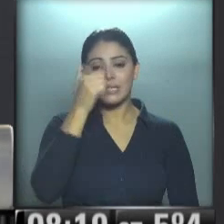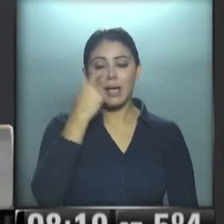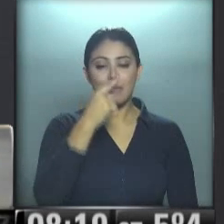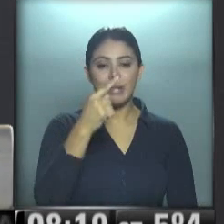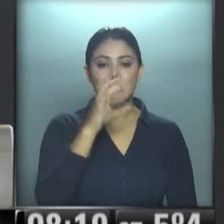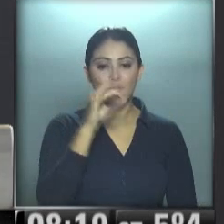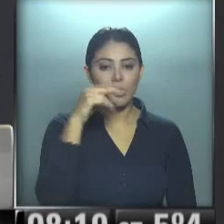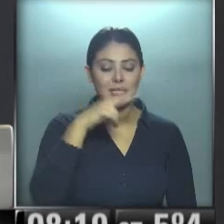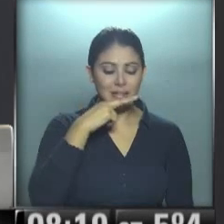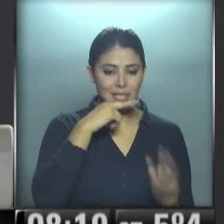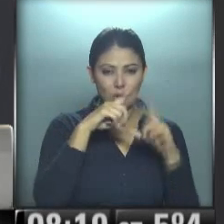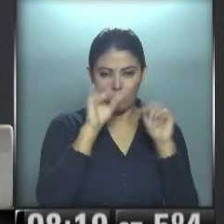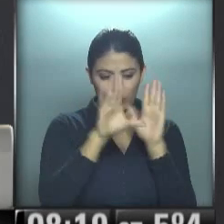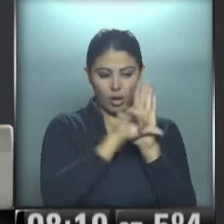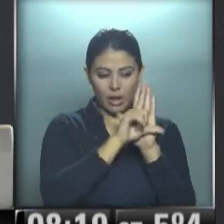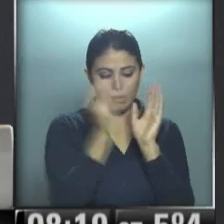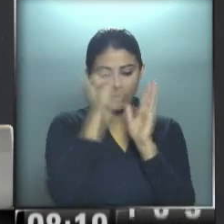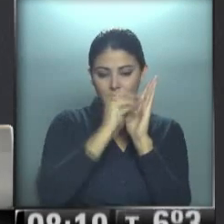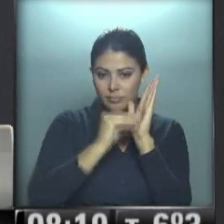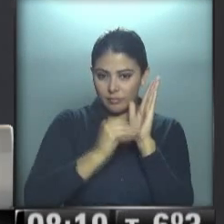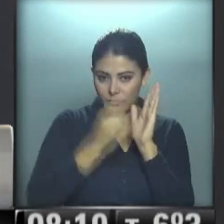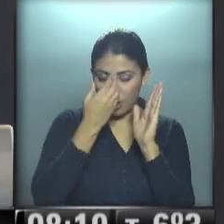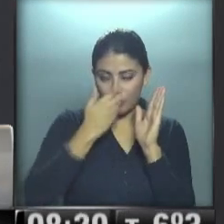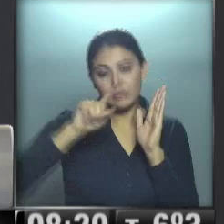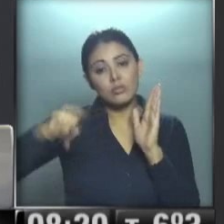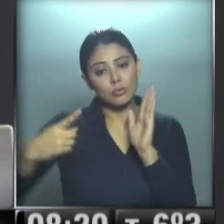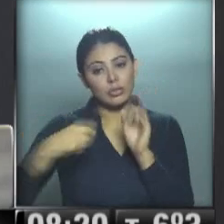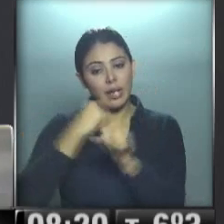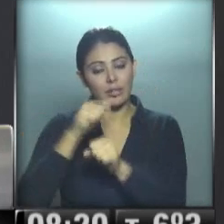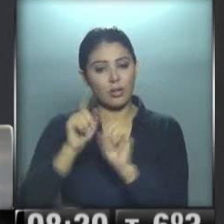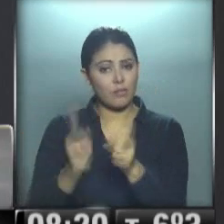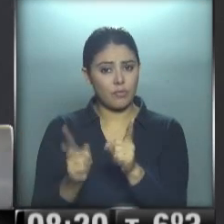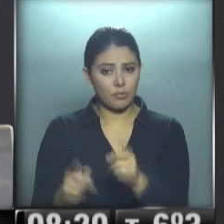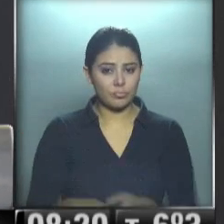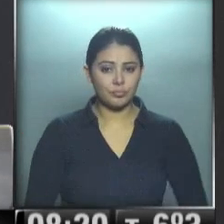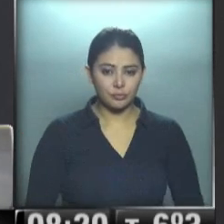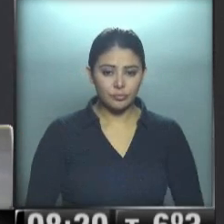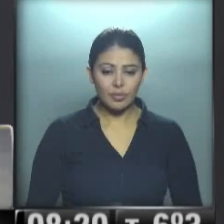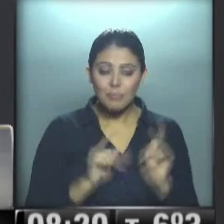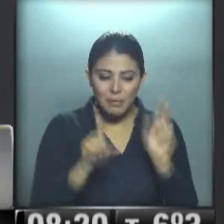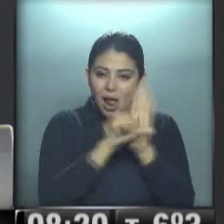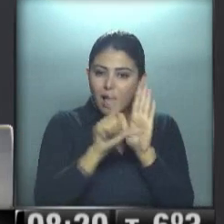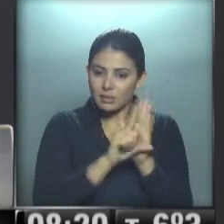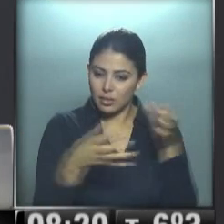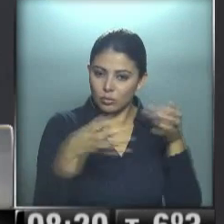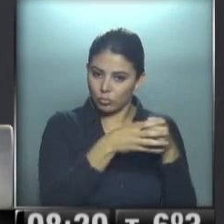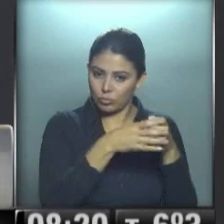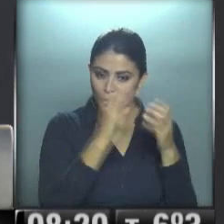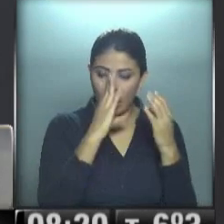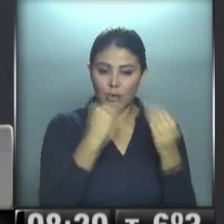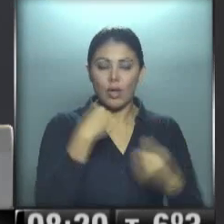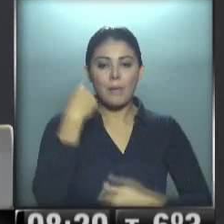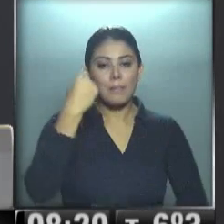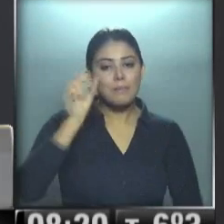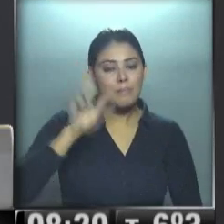con leyes complementarias y otras de las que actualmente están vigentes estas leyes han permitido un proceso de